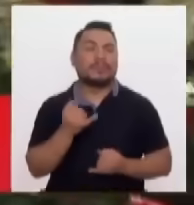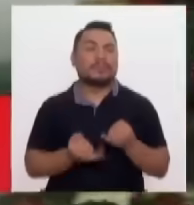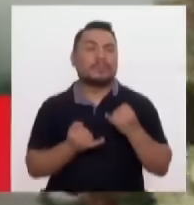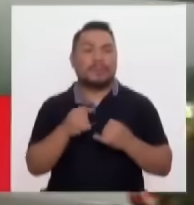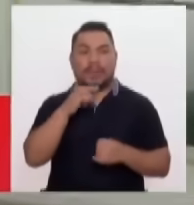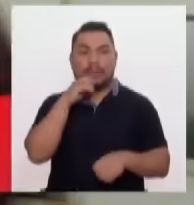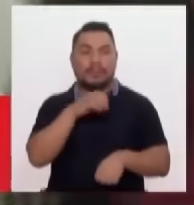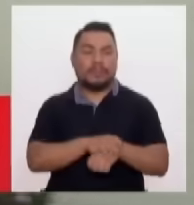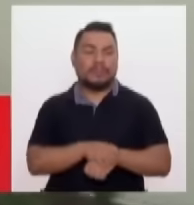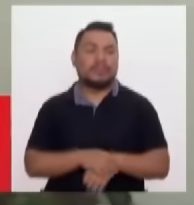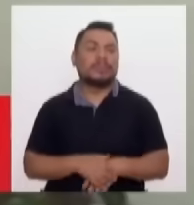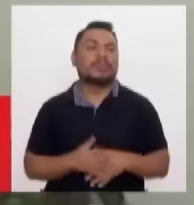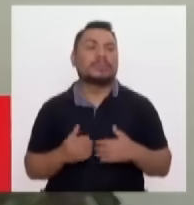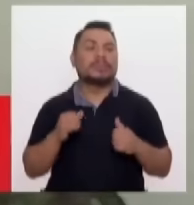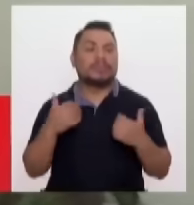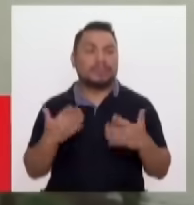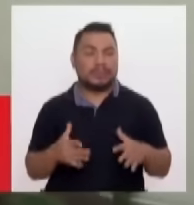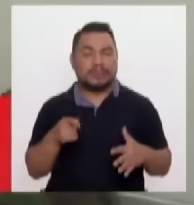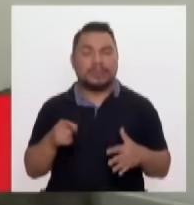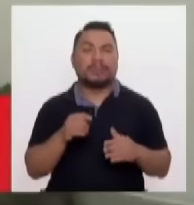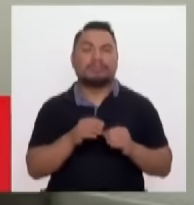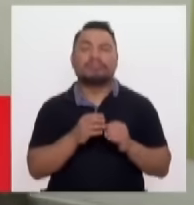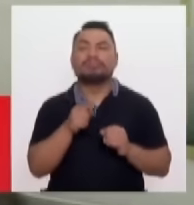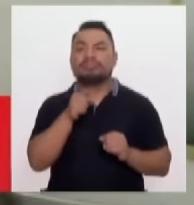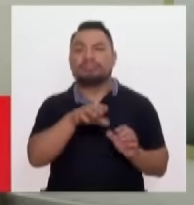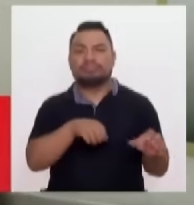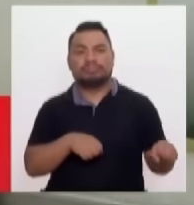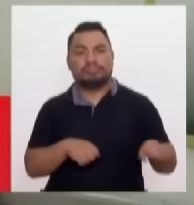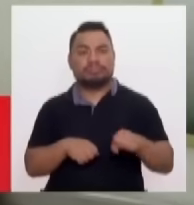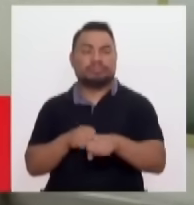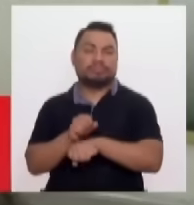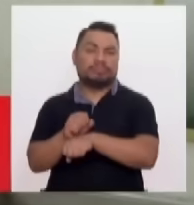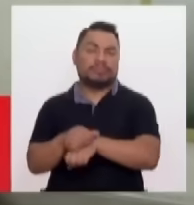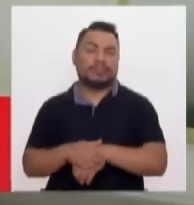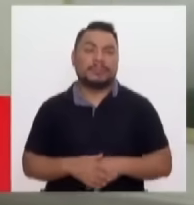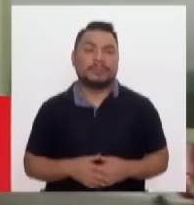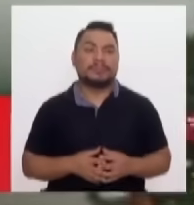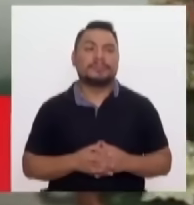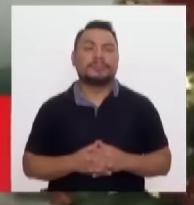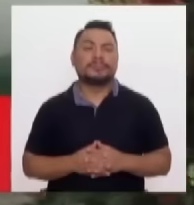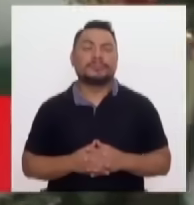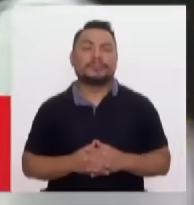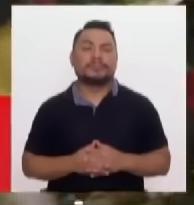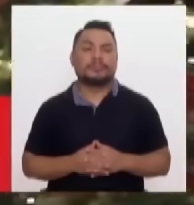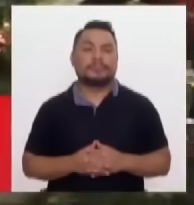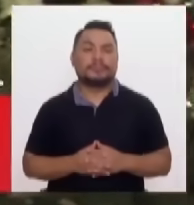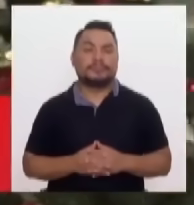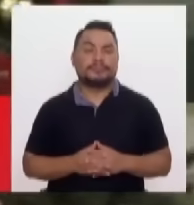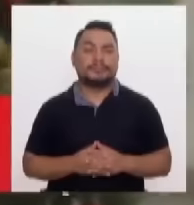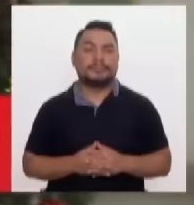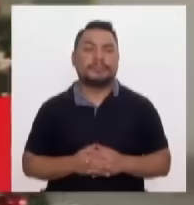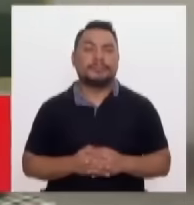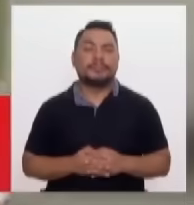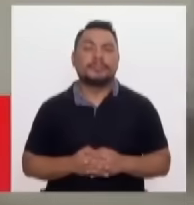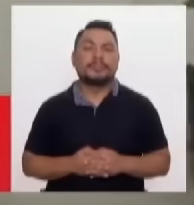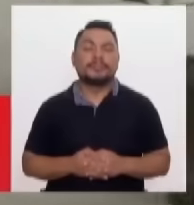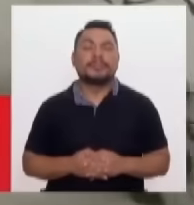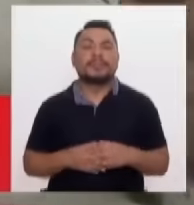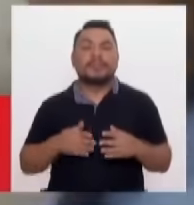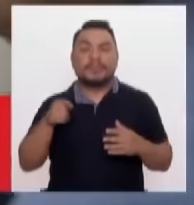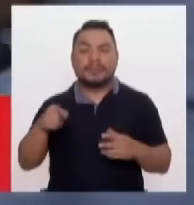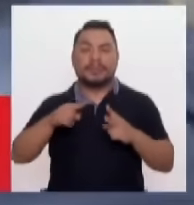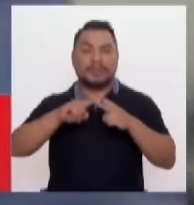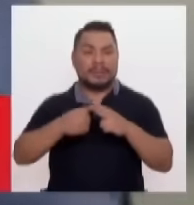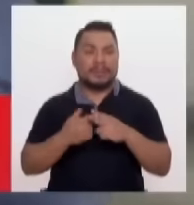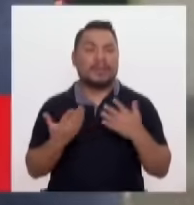de las detenidas que está en estos momentos siendo retirada de esta sede policial para iniciar lo